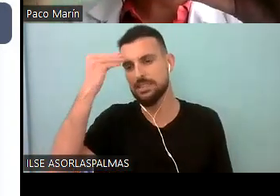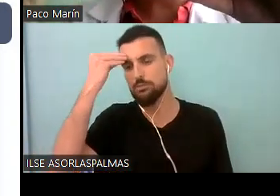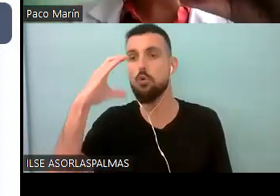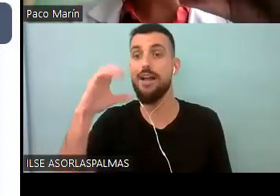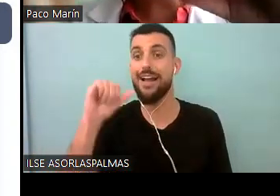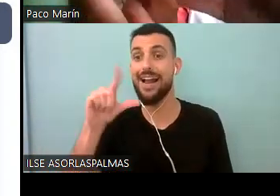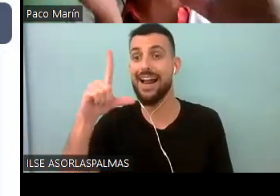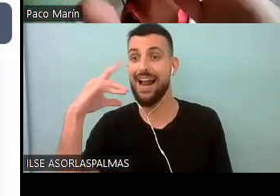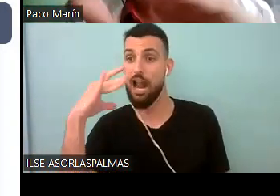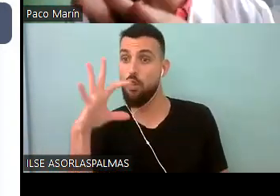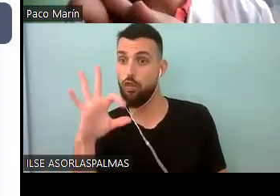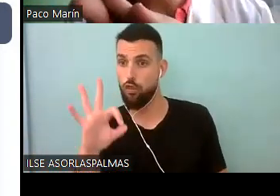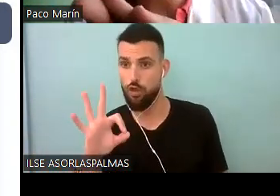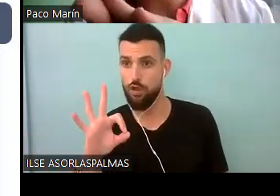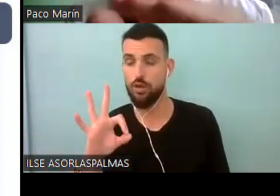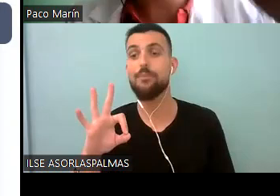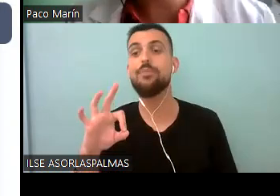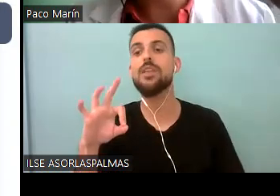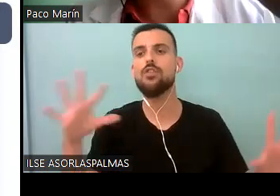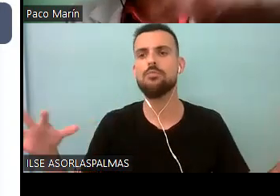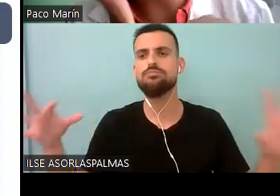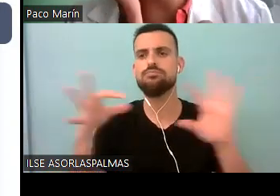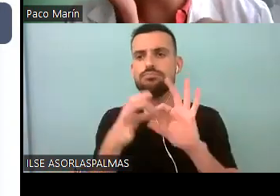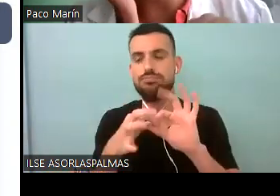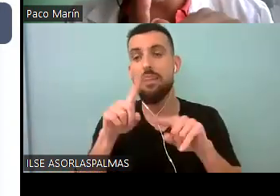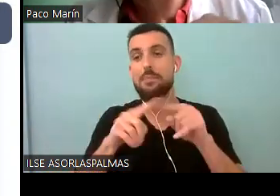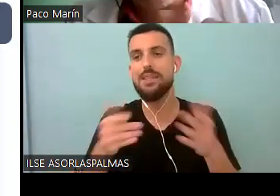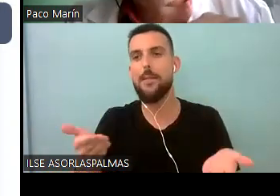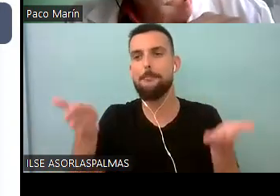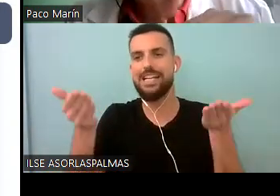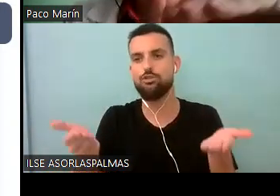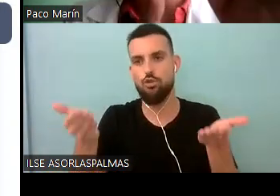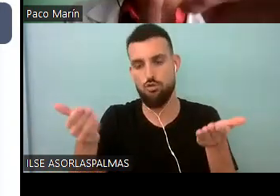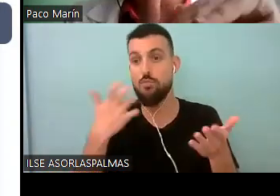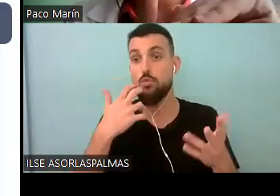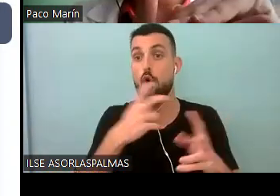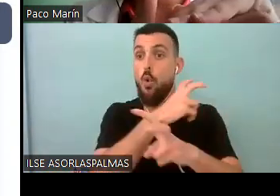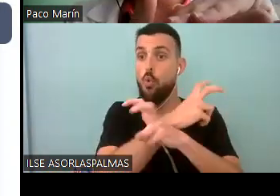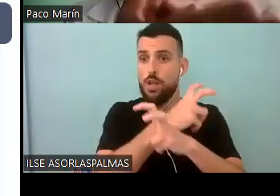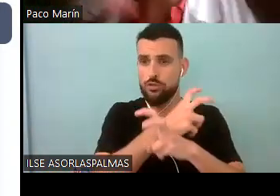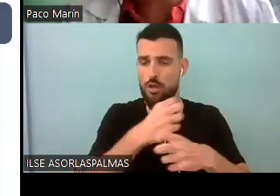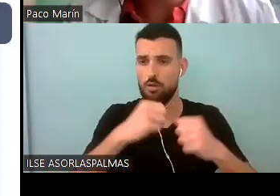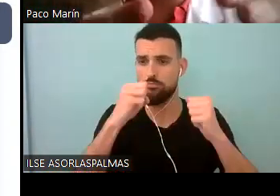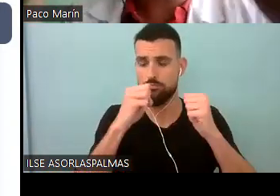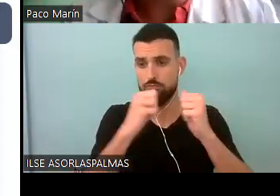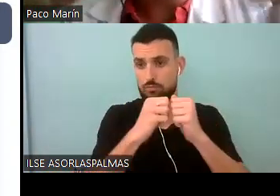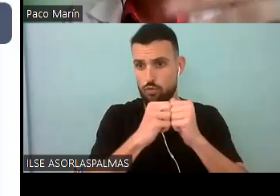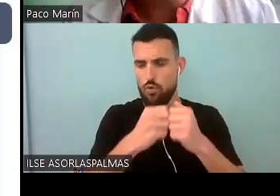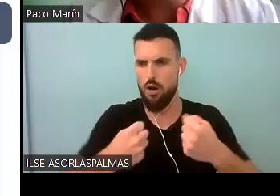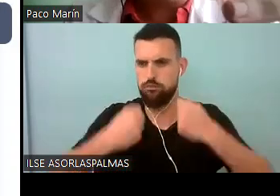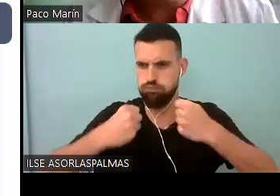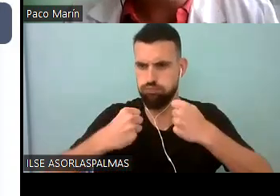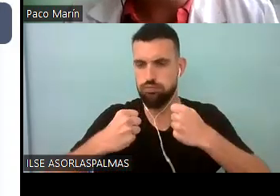que se deposita en los huesos está muy en relación con el peso que tiene que aguantar ese hueso, de forma que, sabéis, por